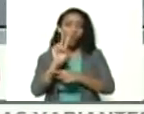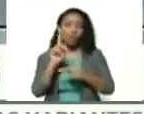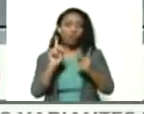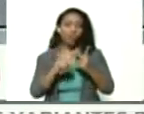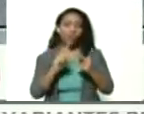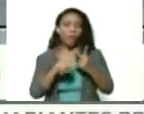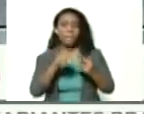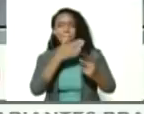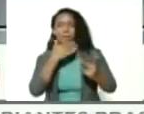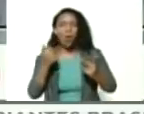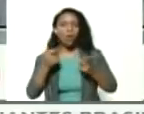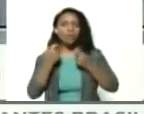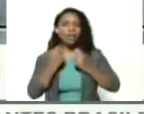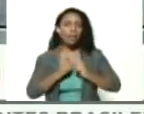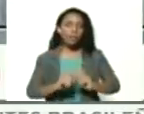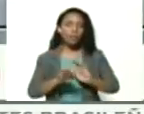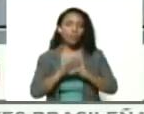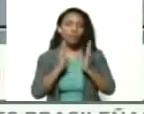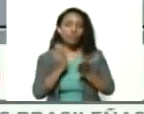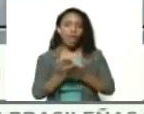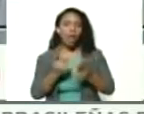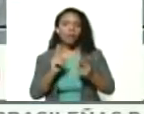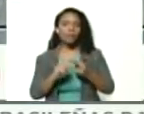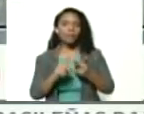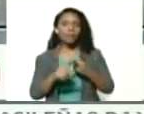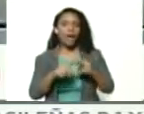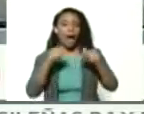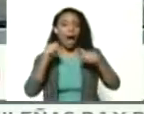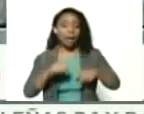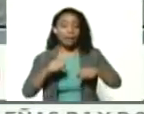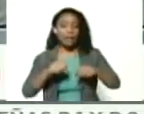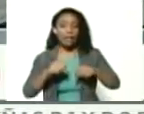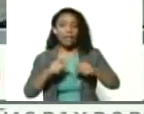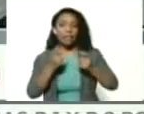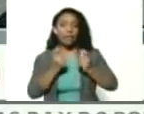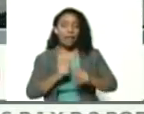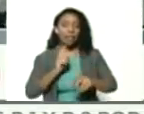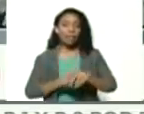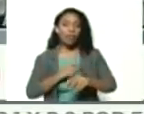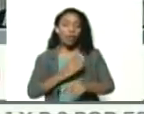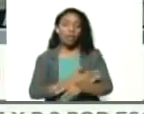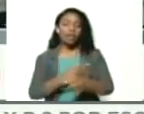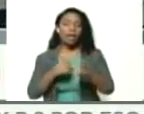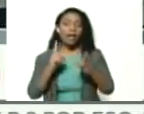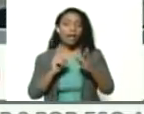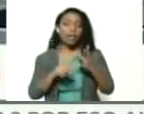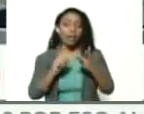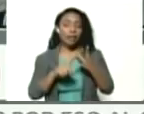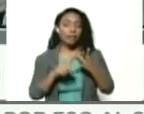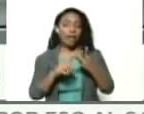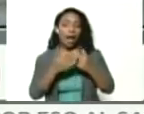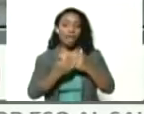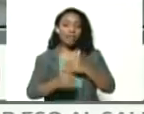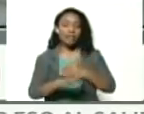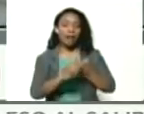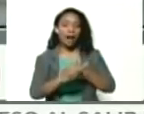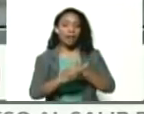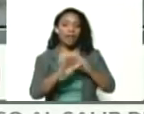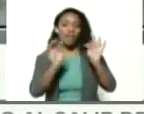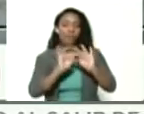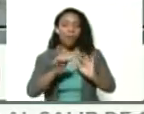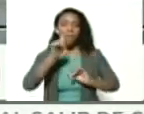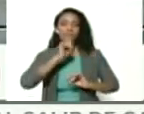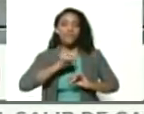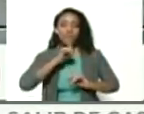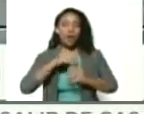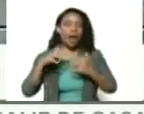los mejores tratamientos del mundo aquí y tratar a tiempo. Y tres, avanzar de manera sostenida en la